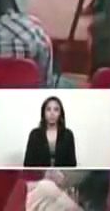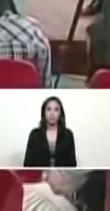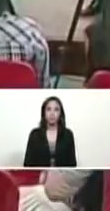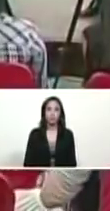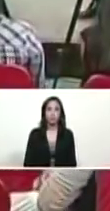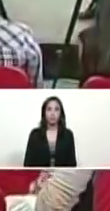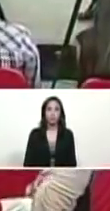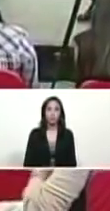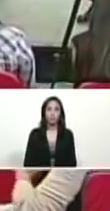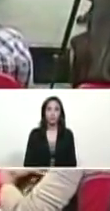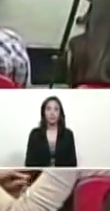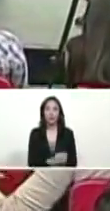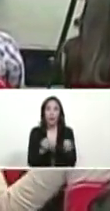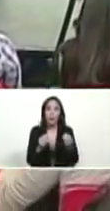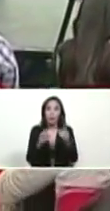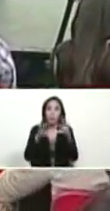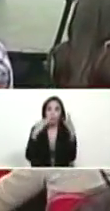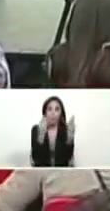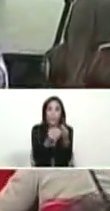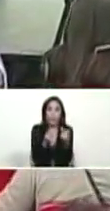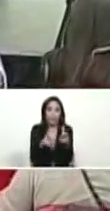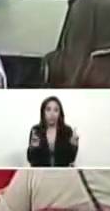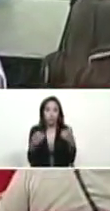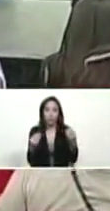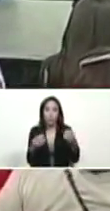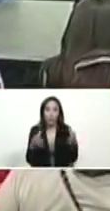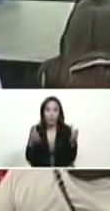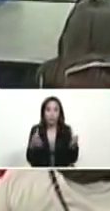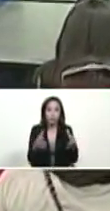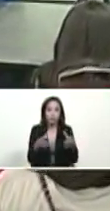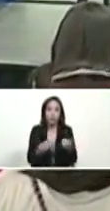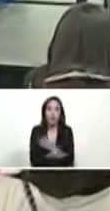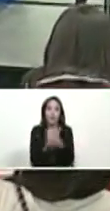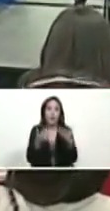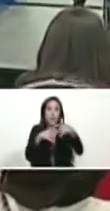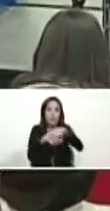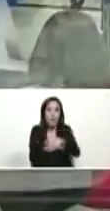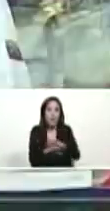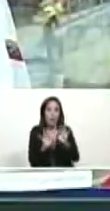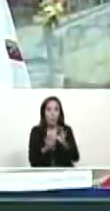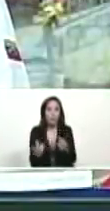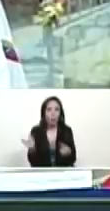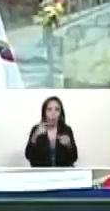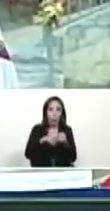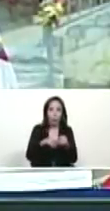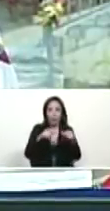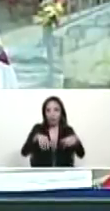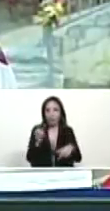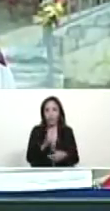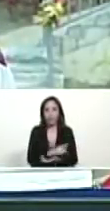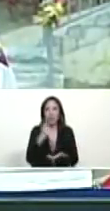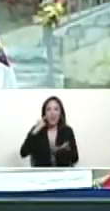Pero así, gigantesco, grande. Y están integrados perfectamente a Venezuela. Aquí en